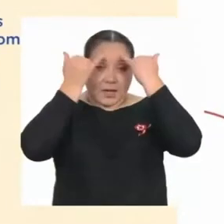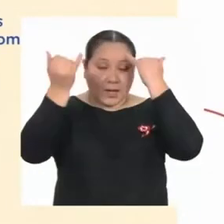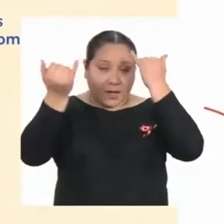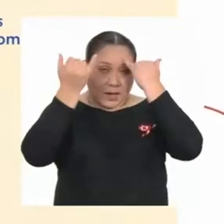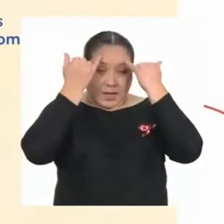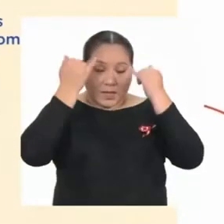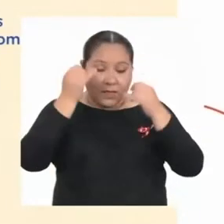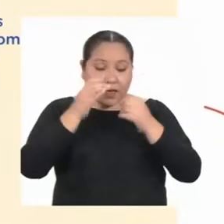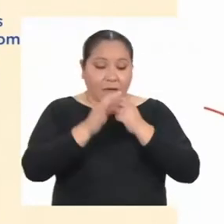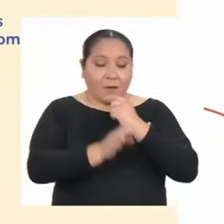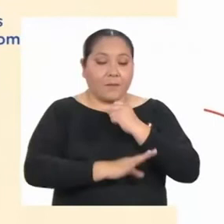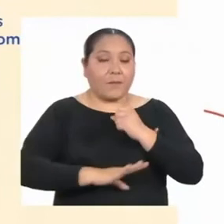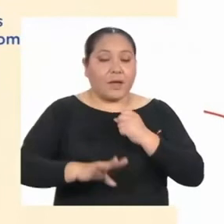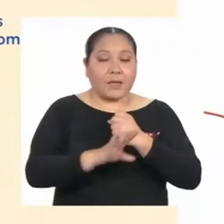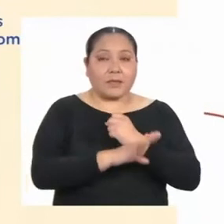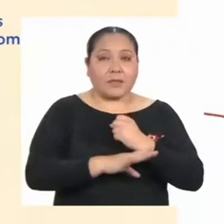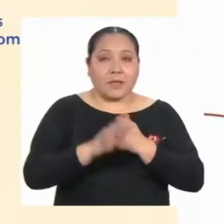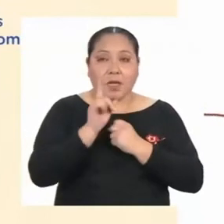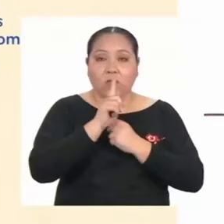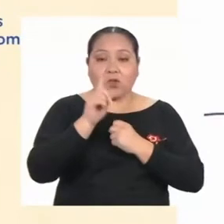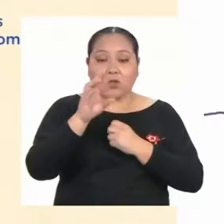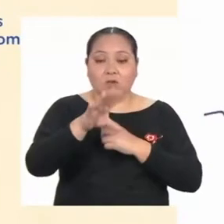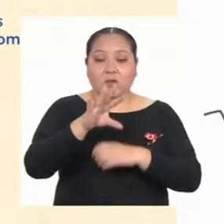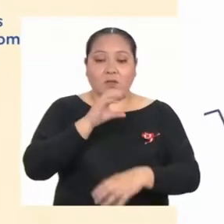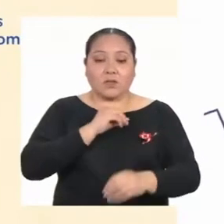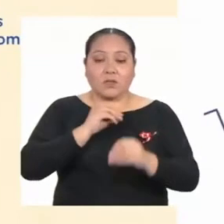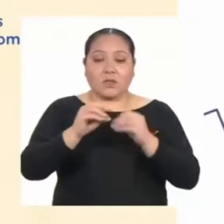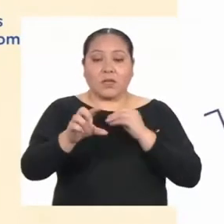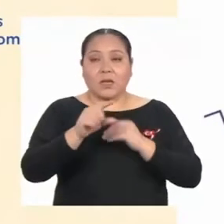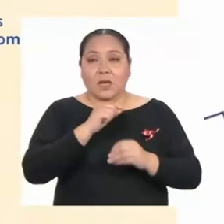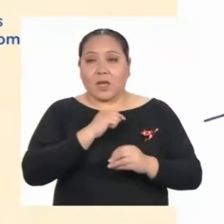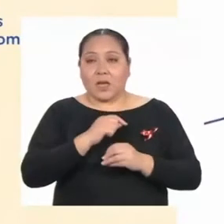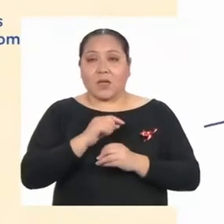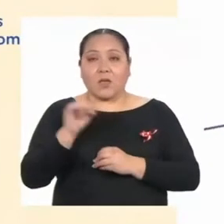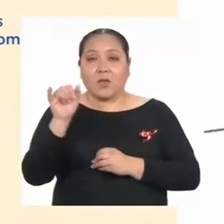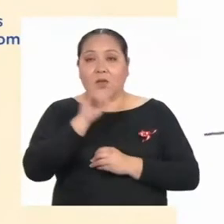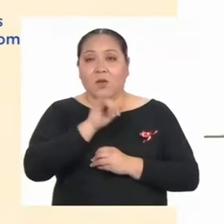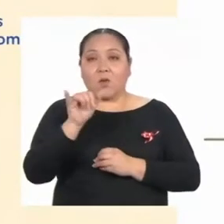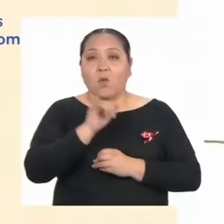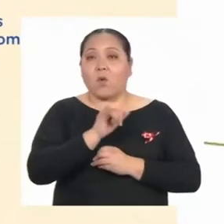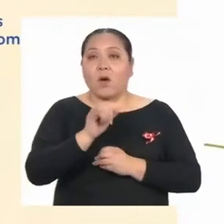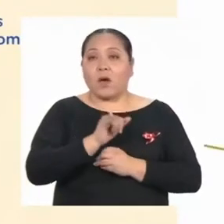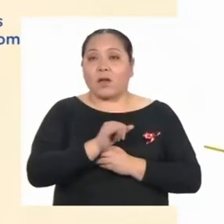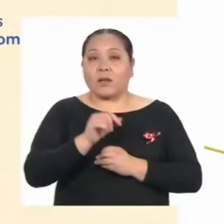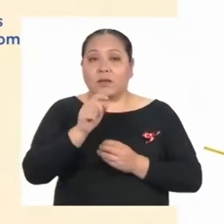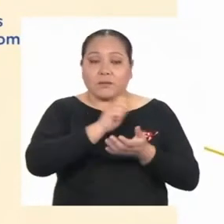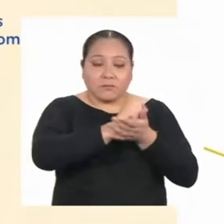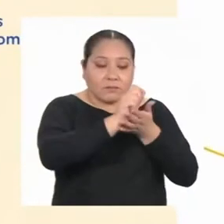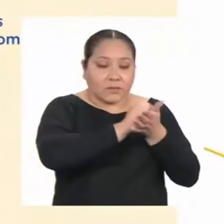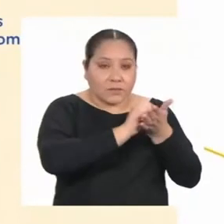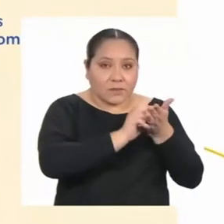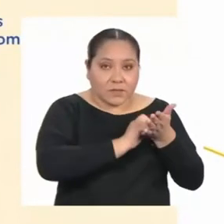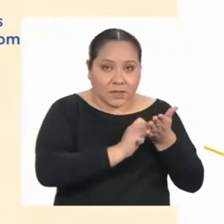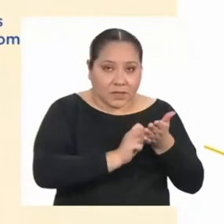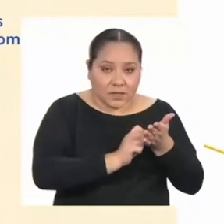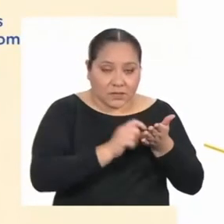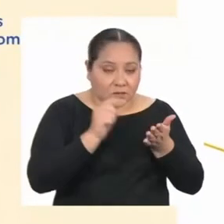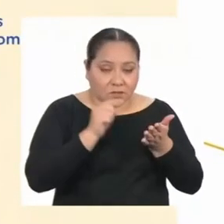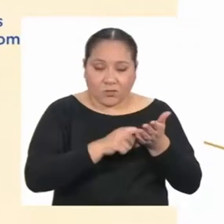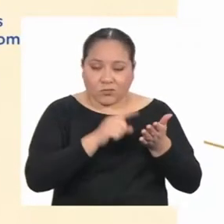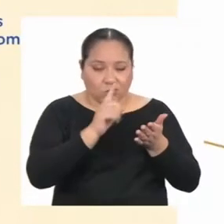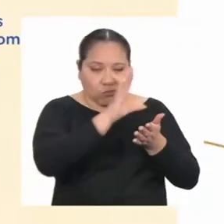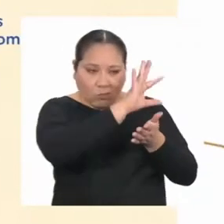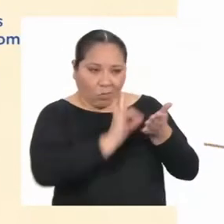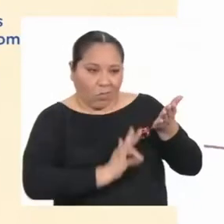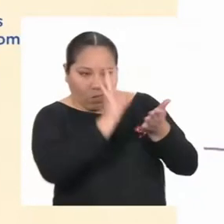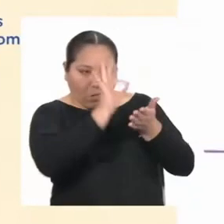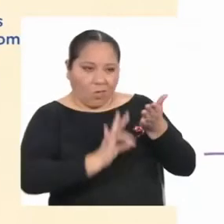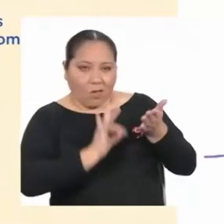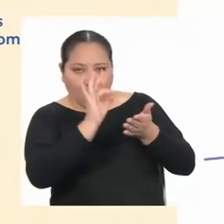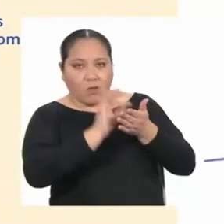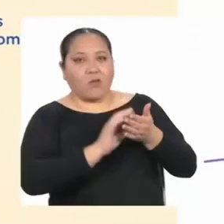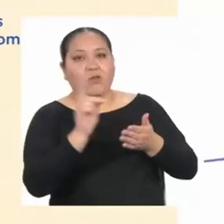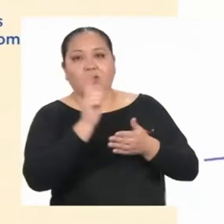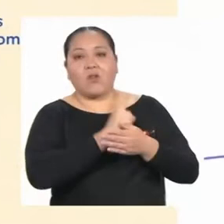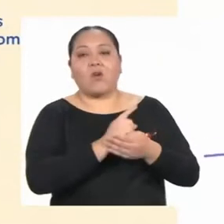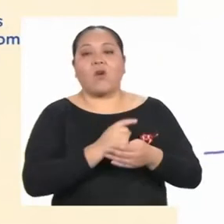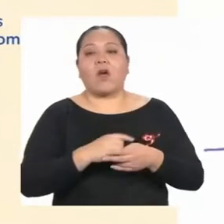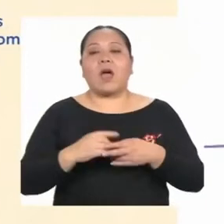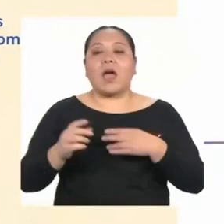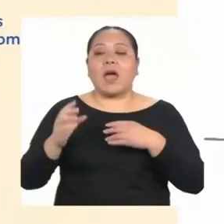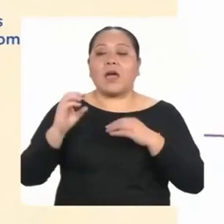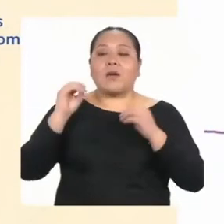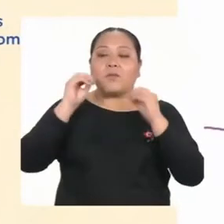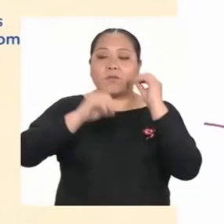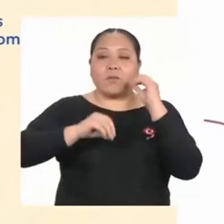sido extraída literalmente o igualita del texto, sino que ha sido construida por las